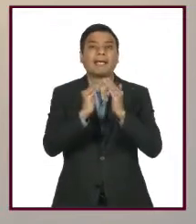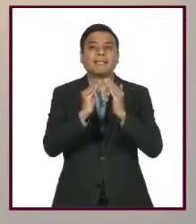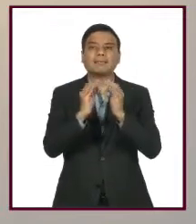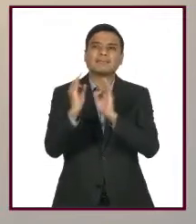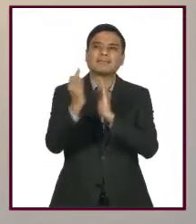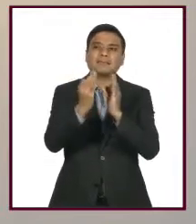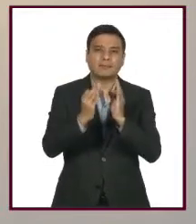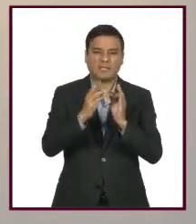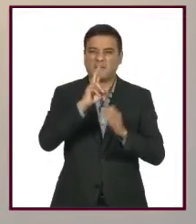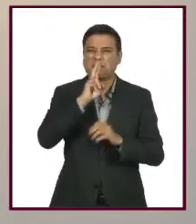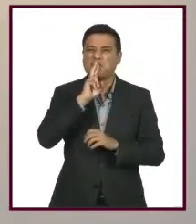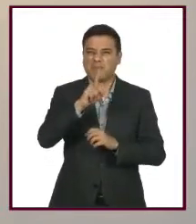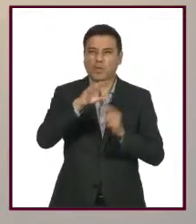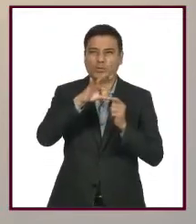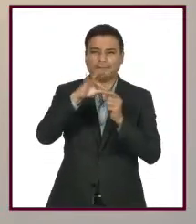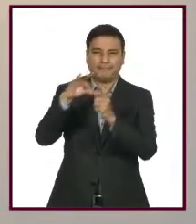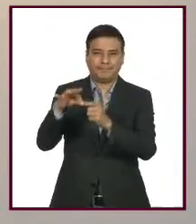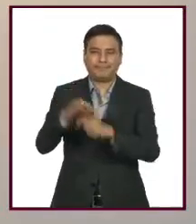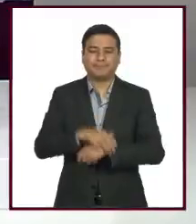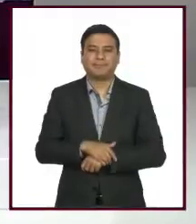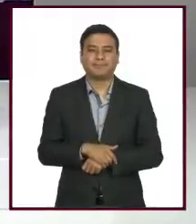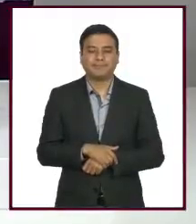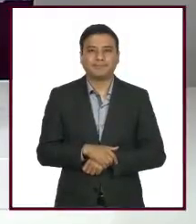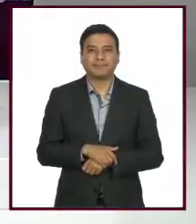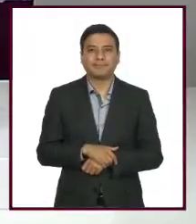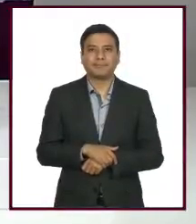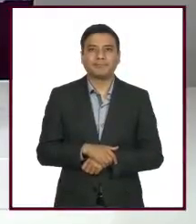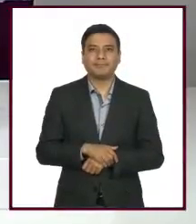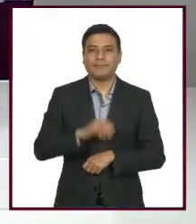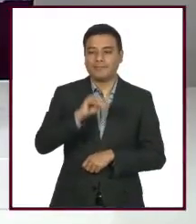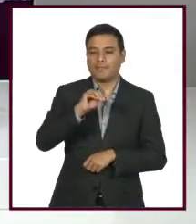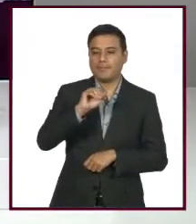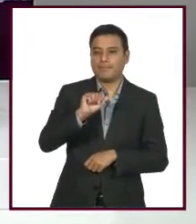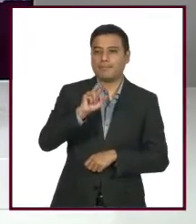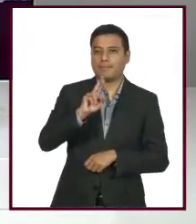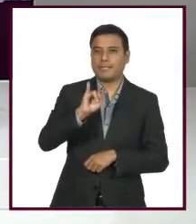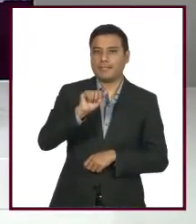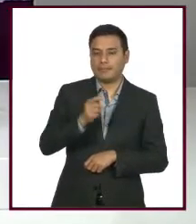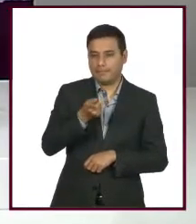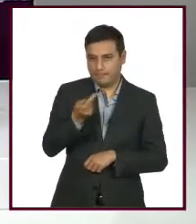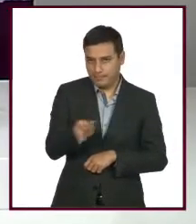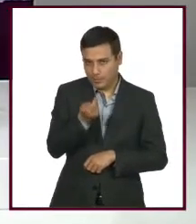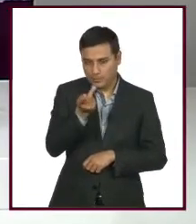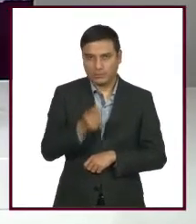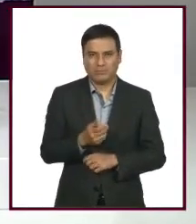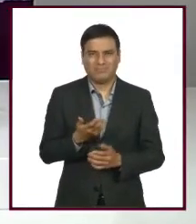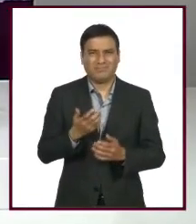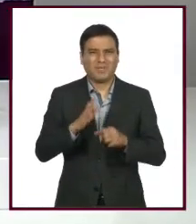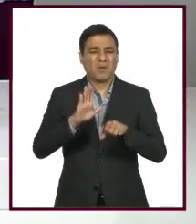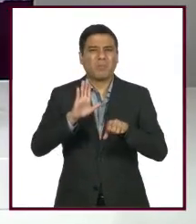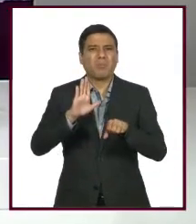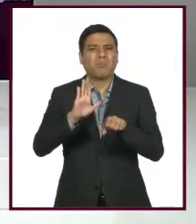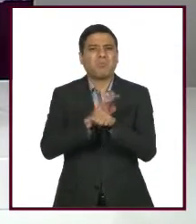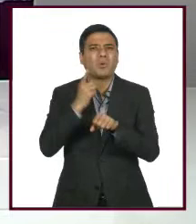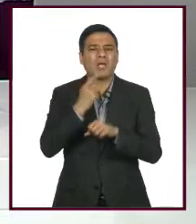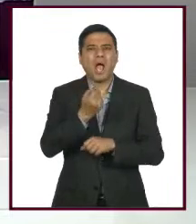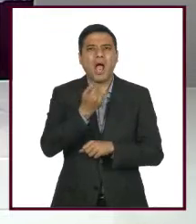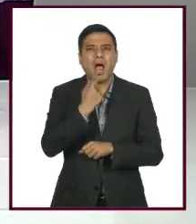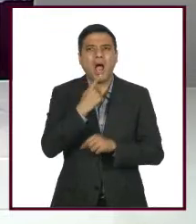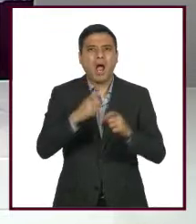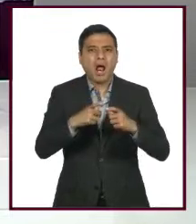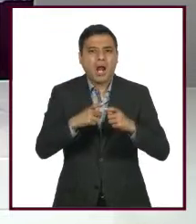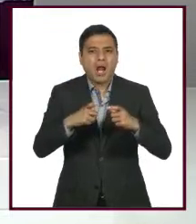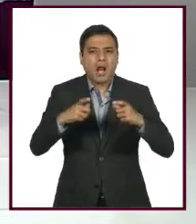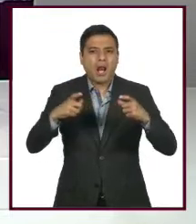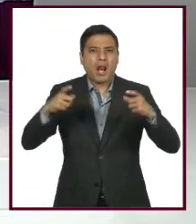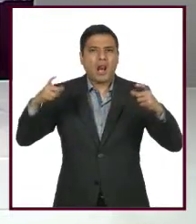la proximidad de los pacientes. Marita Juarecita, ¿cómo es que se expande tanto el consumo si se empieza a manejar de forma